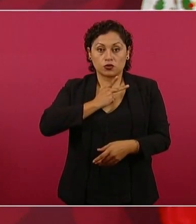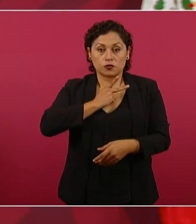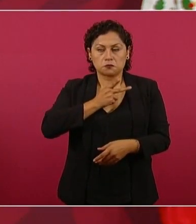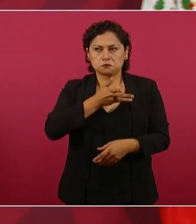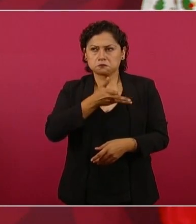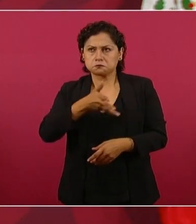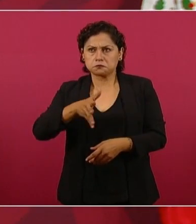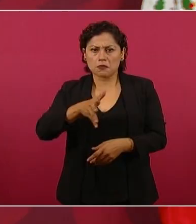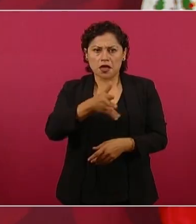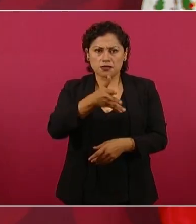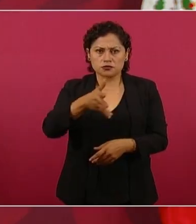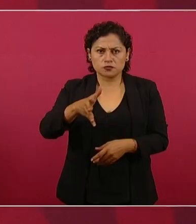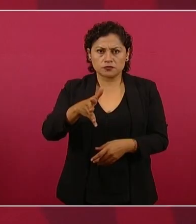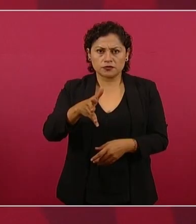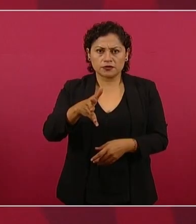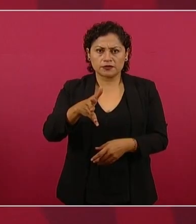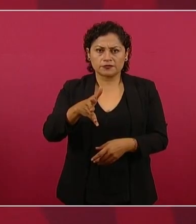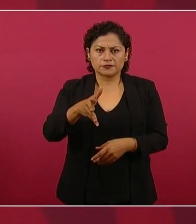promedio